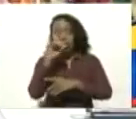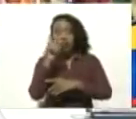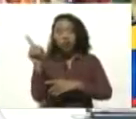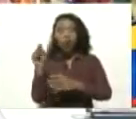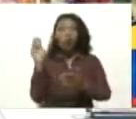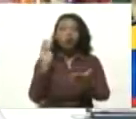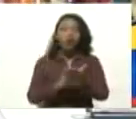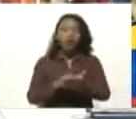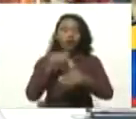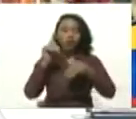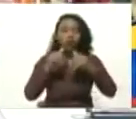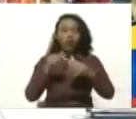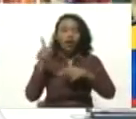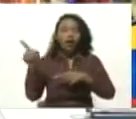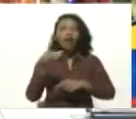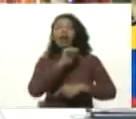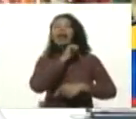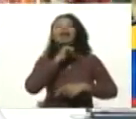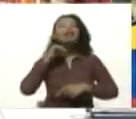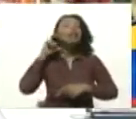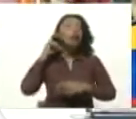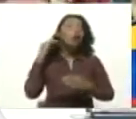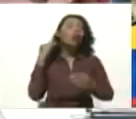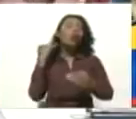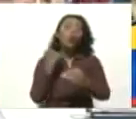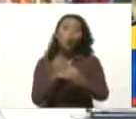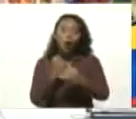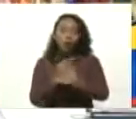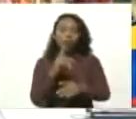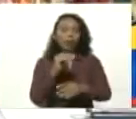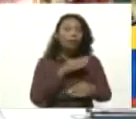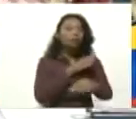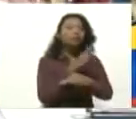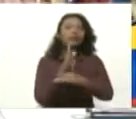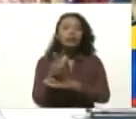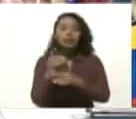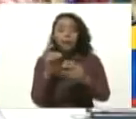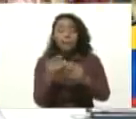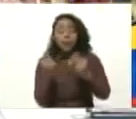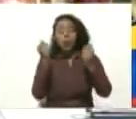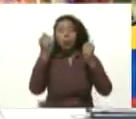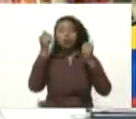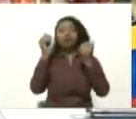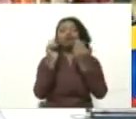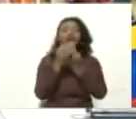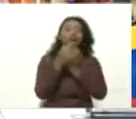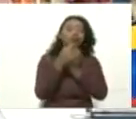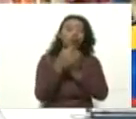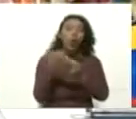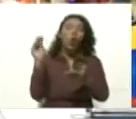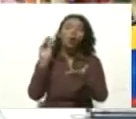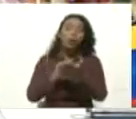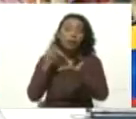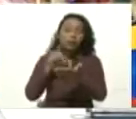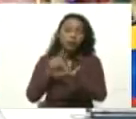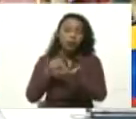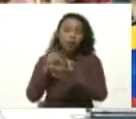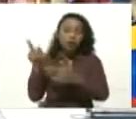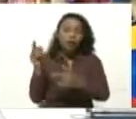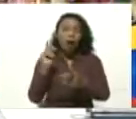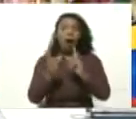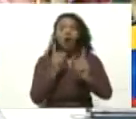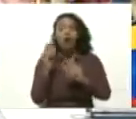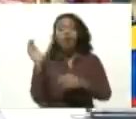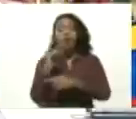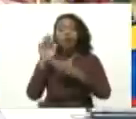elecciones, Capriles. Ramos Alud vuelve a recorrer el país, se pierden, y sus candidatos vuelven, inclusive algunos vuelven